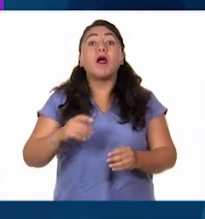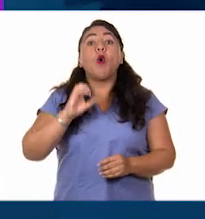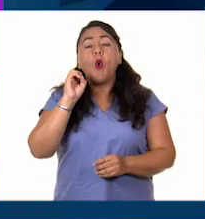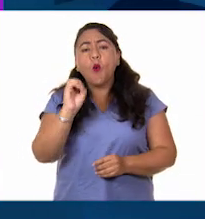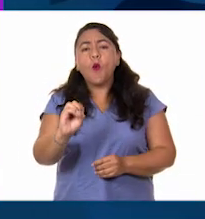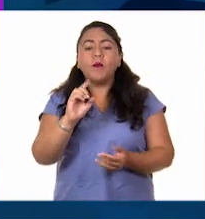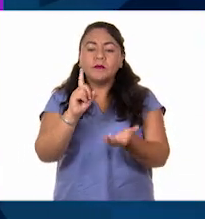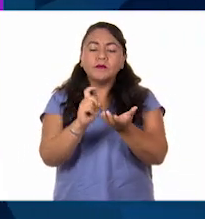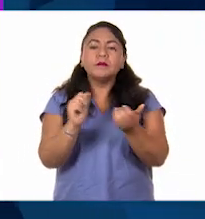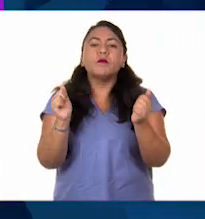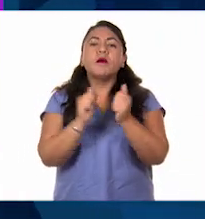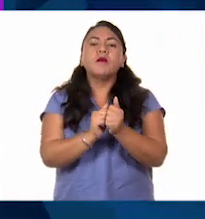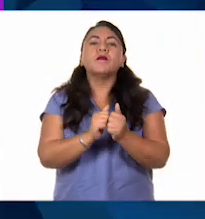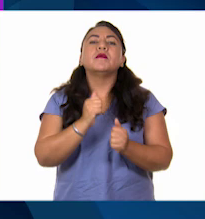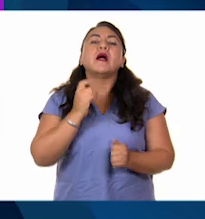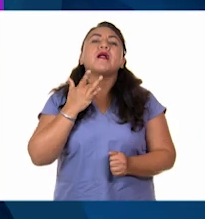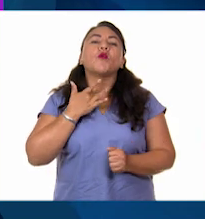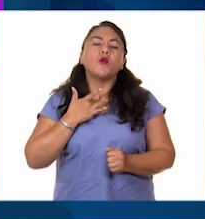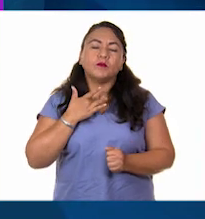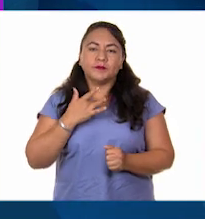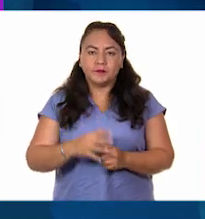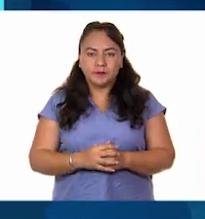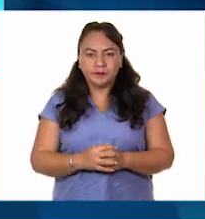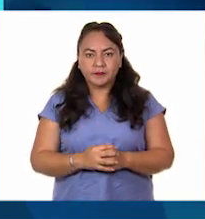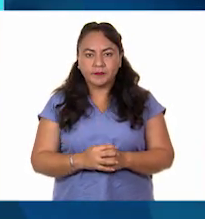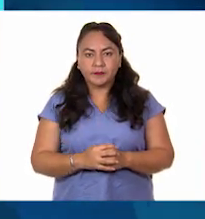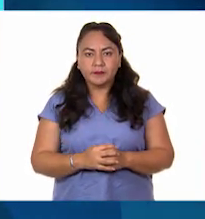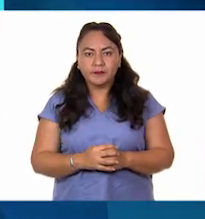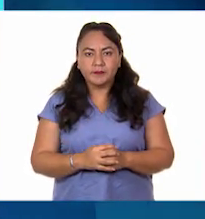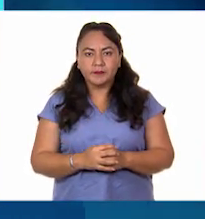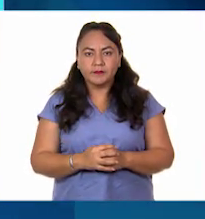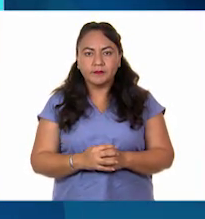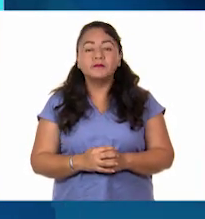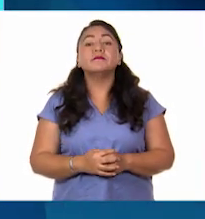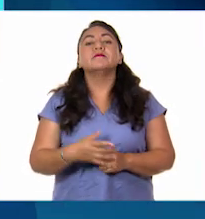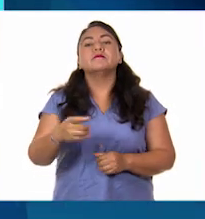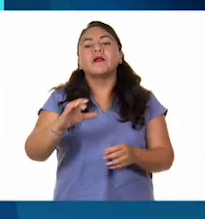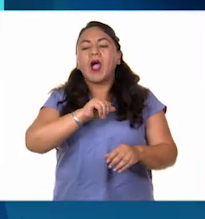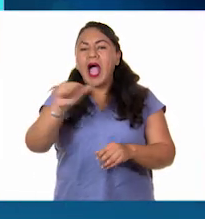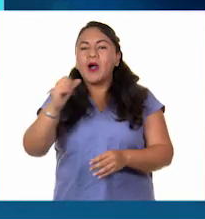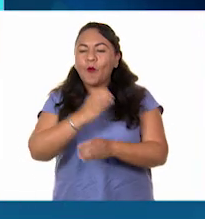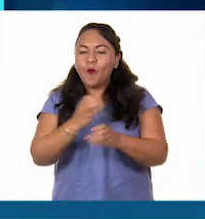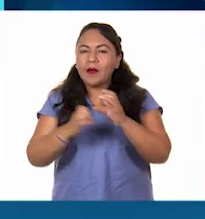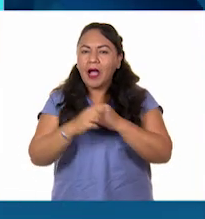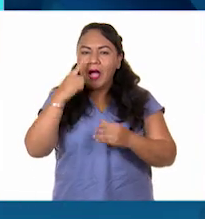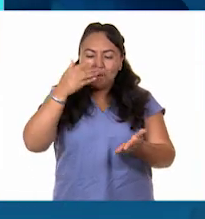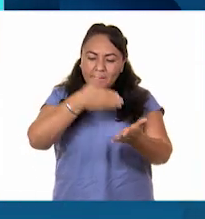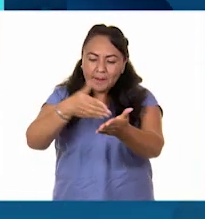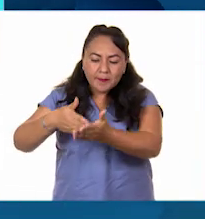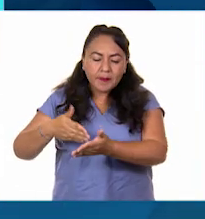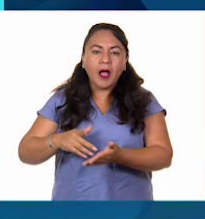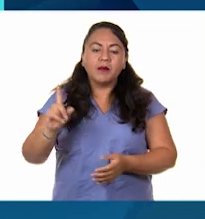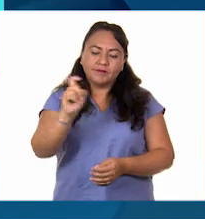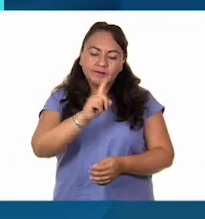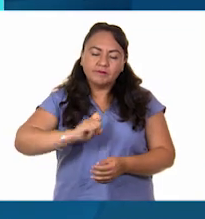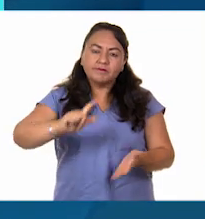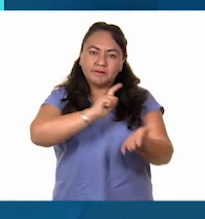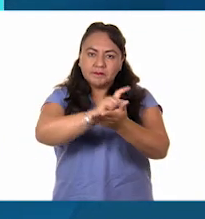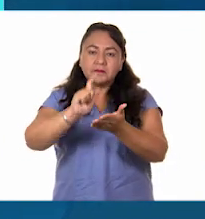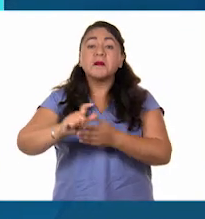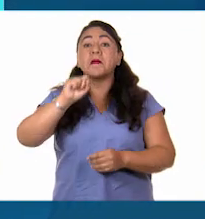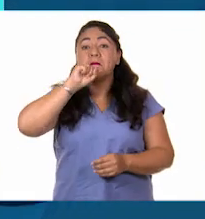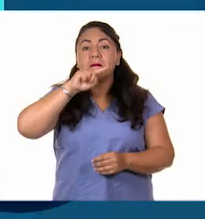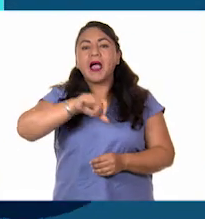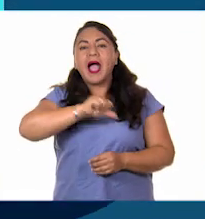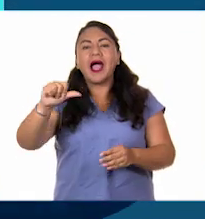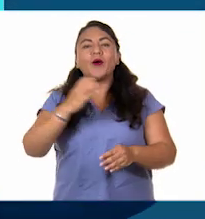aplica desinfectante a base de agua y alcohol. Desinfecta las superficies de los objetos que más utilizas. También